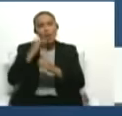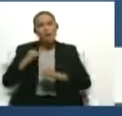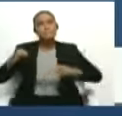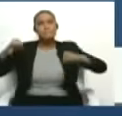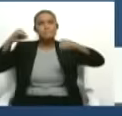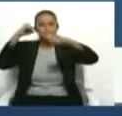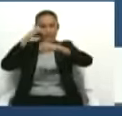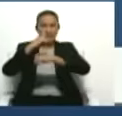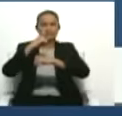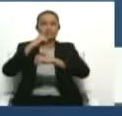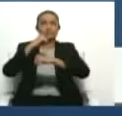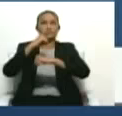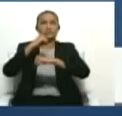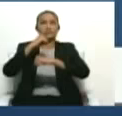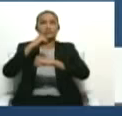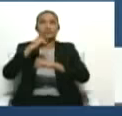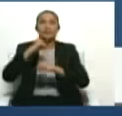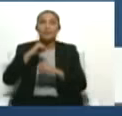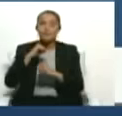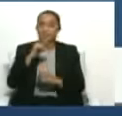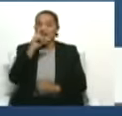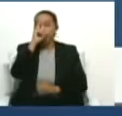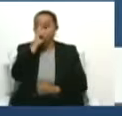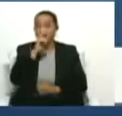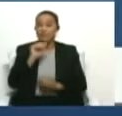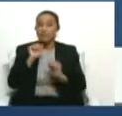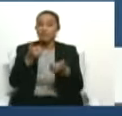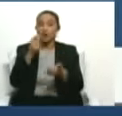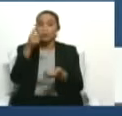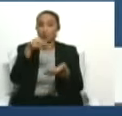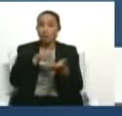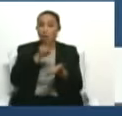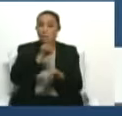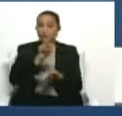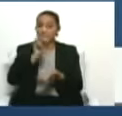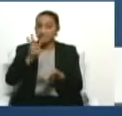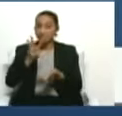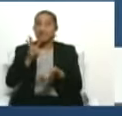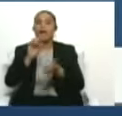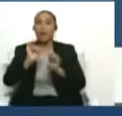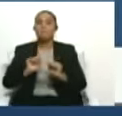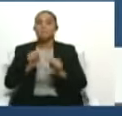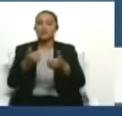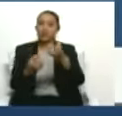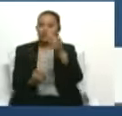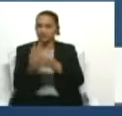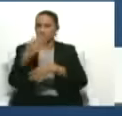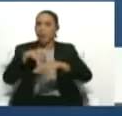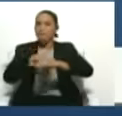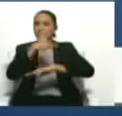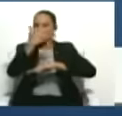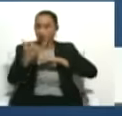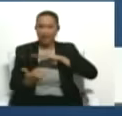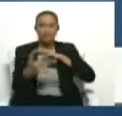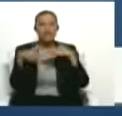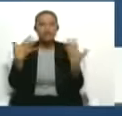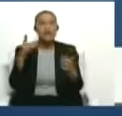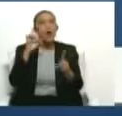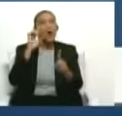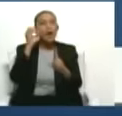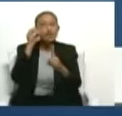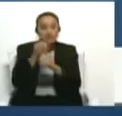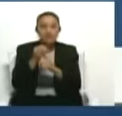destacar que a partir del 20 de abril del año 2023 iniciamos ese programa con el propósito de garantizarle los